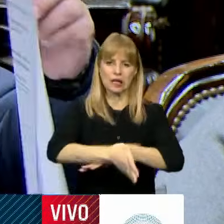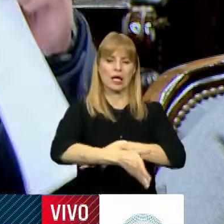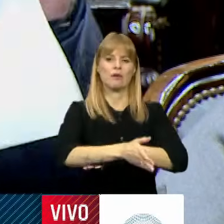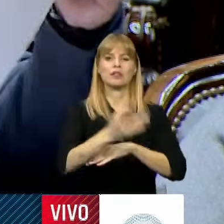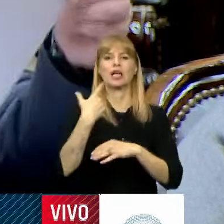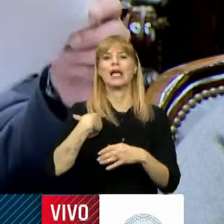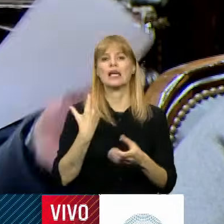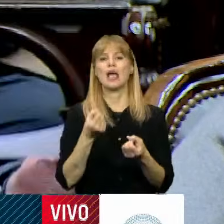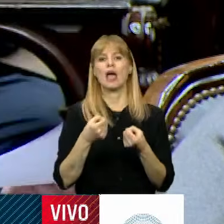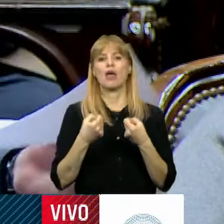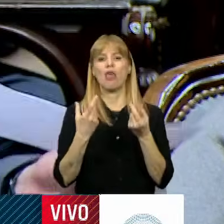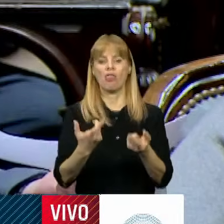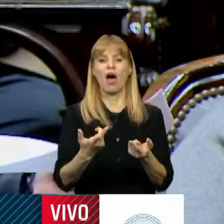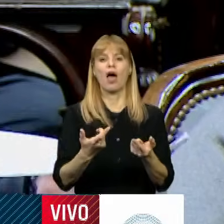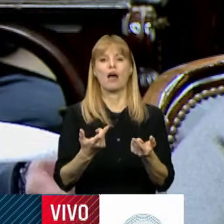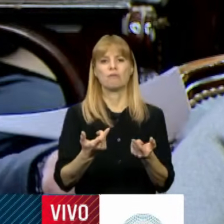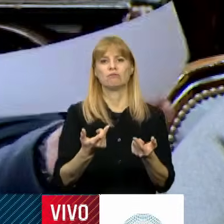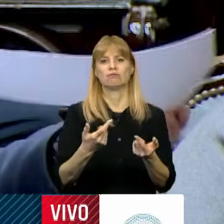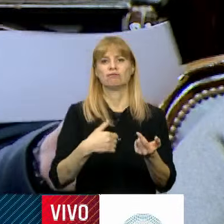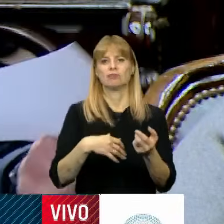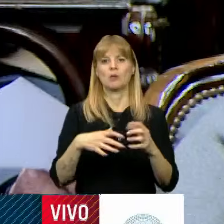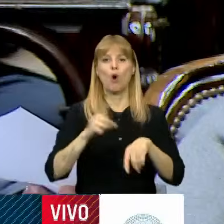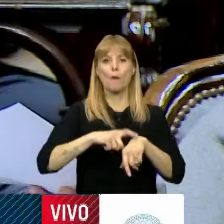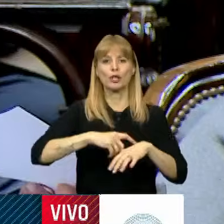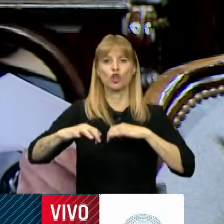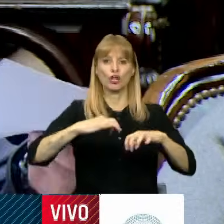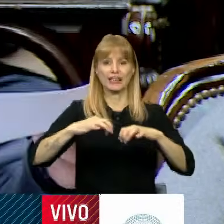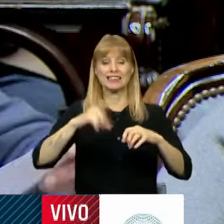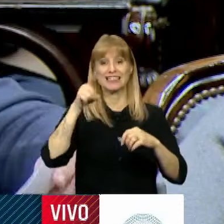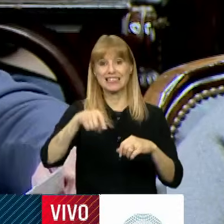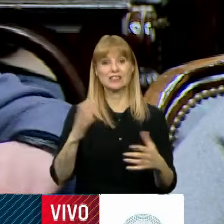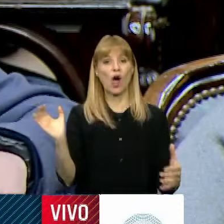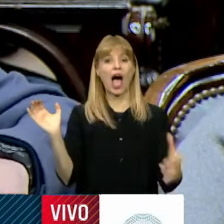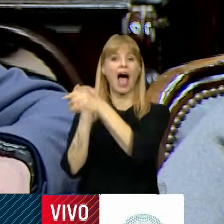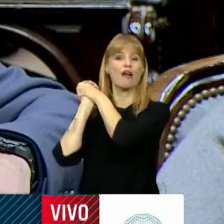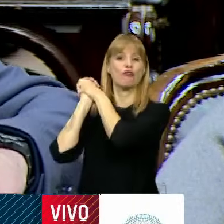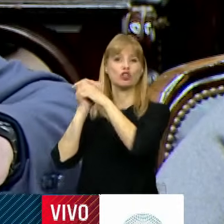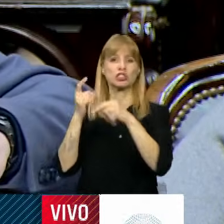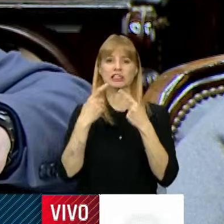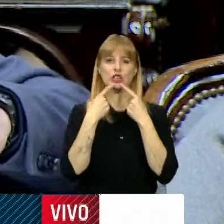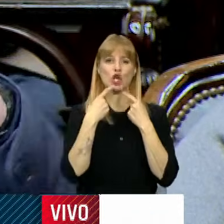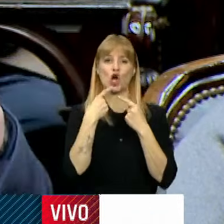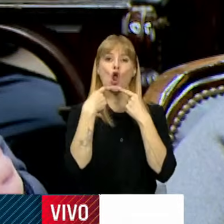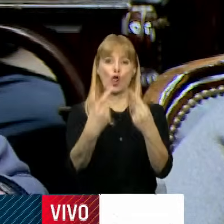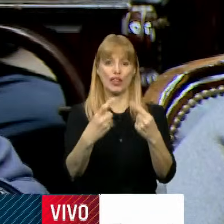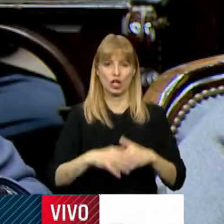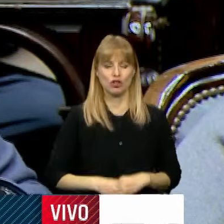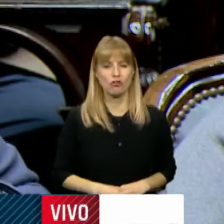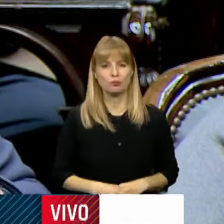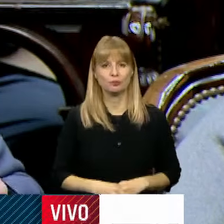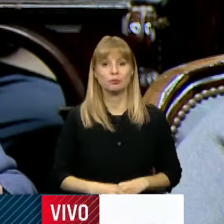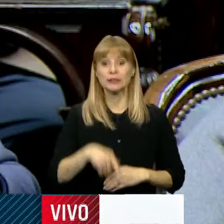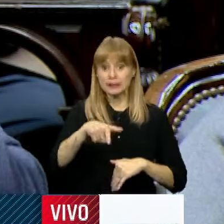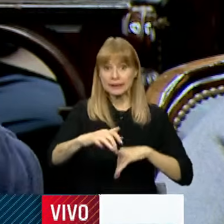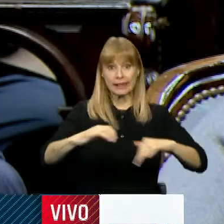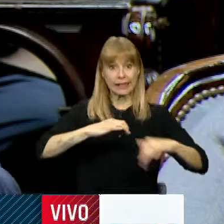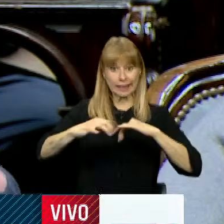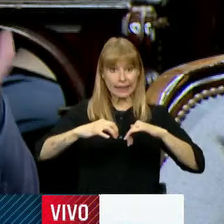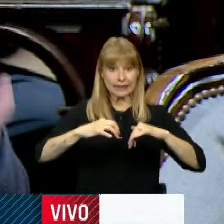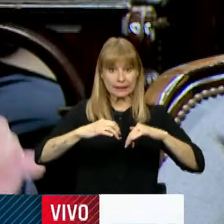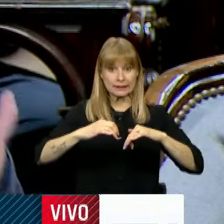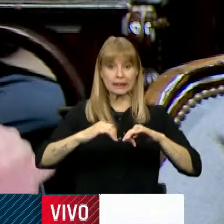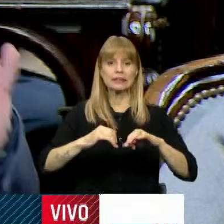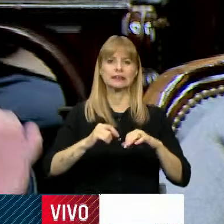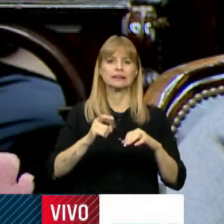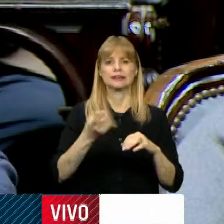primer discurso del expresidente Raúl Alfonsín en la Convención Constituyente. Y esta crisis existe por más que lo